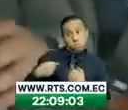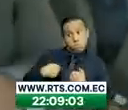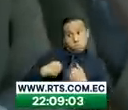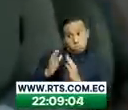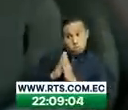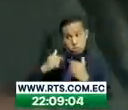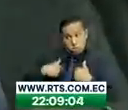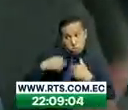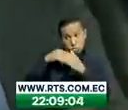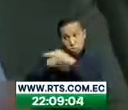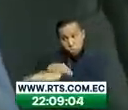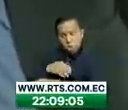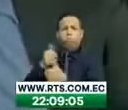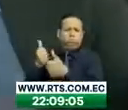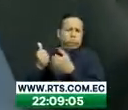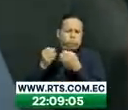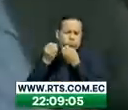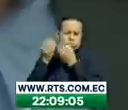que